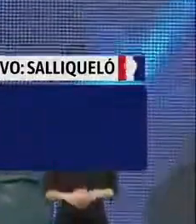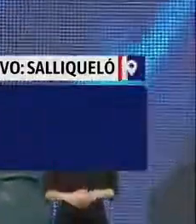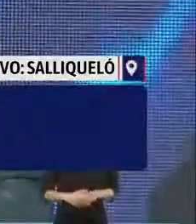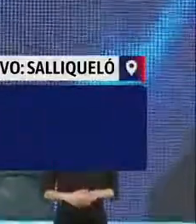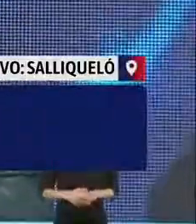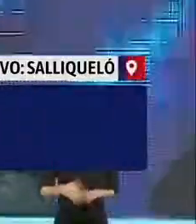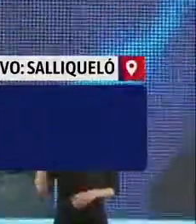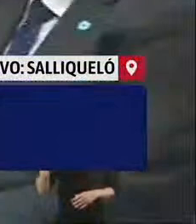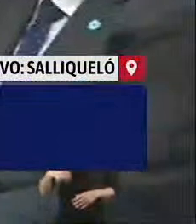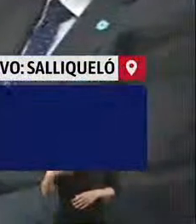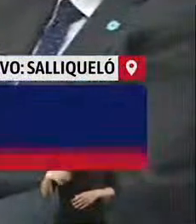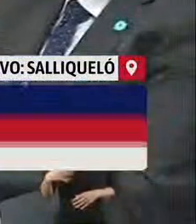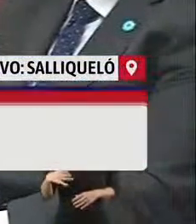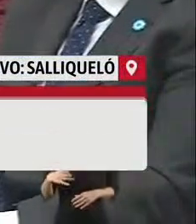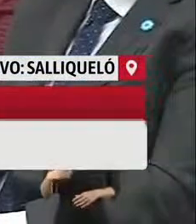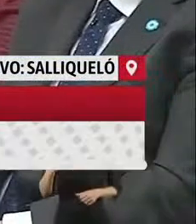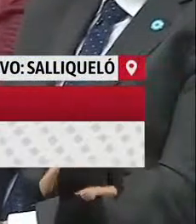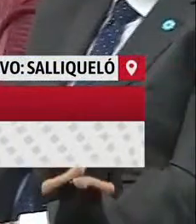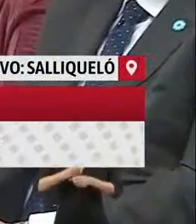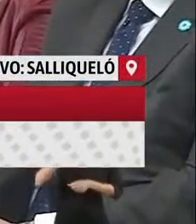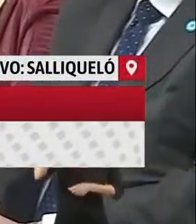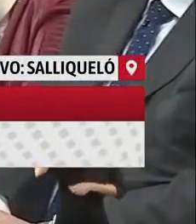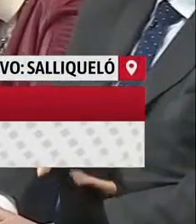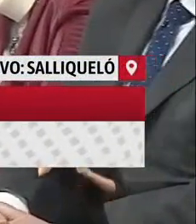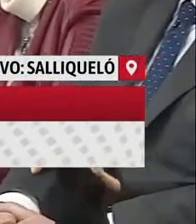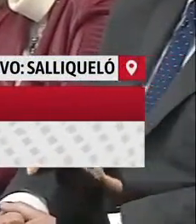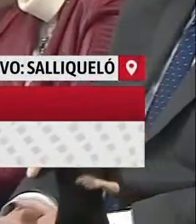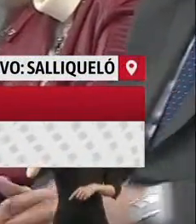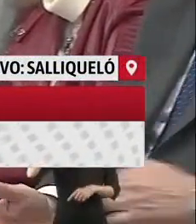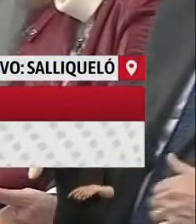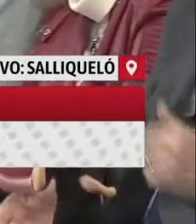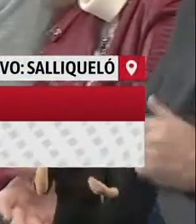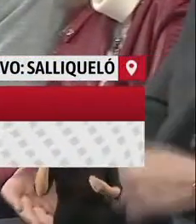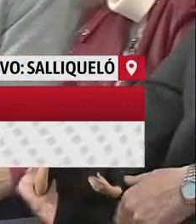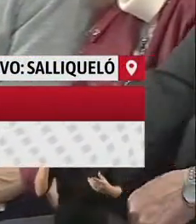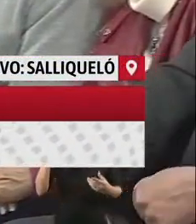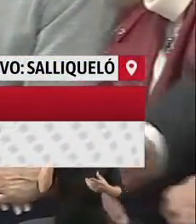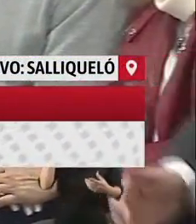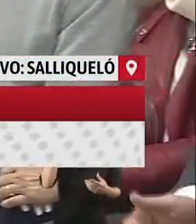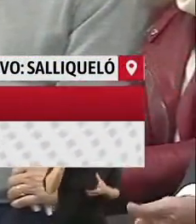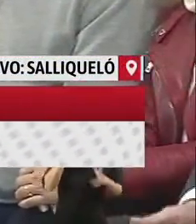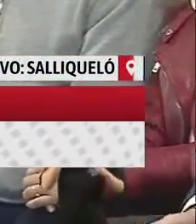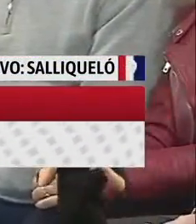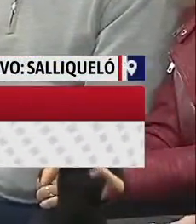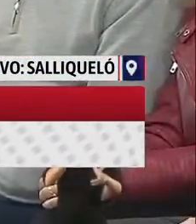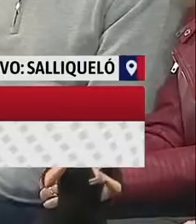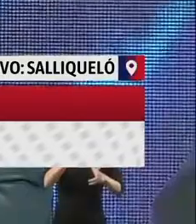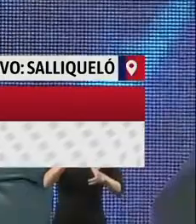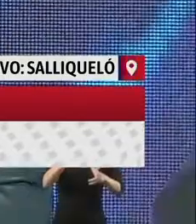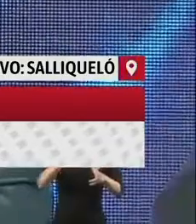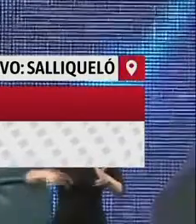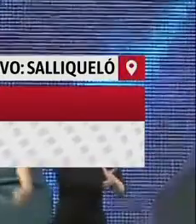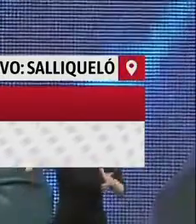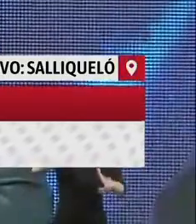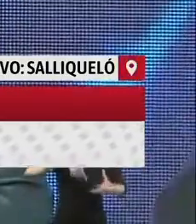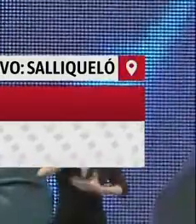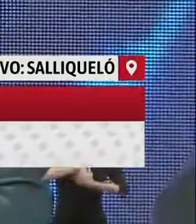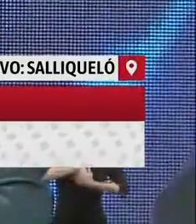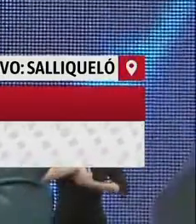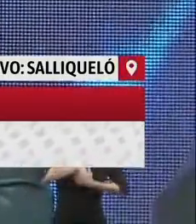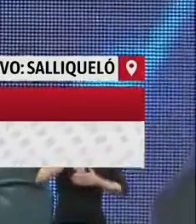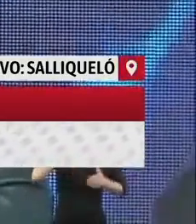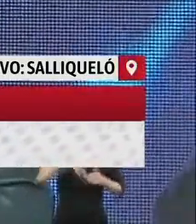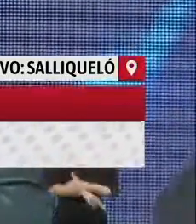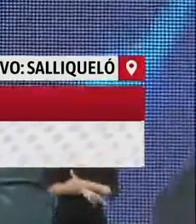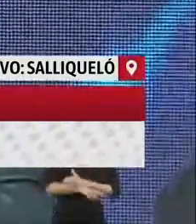la primera cosa que se me ocurre es decir algo que está muy adentro nuestro y